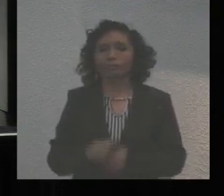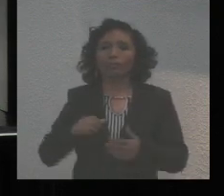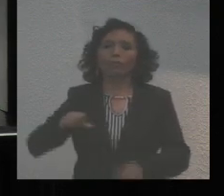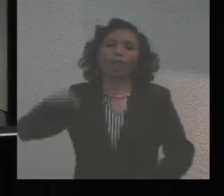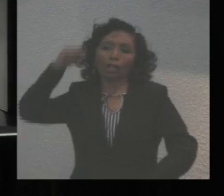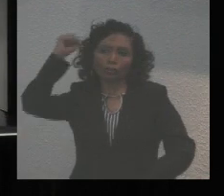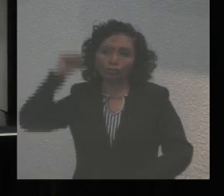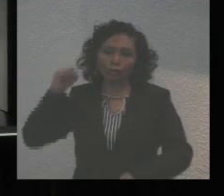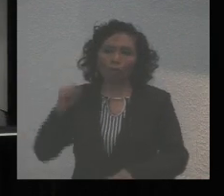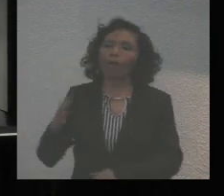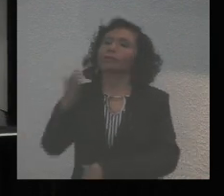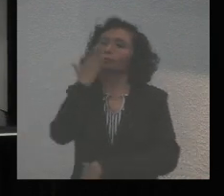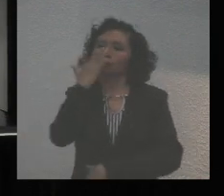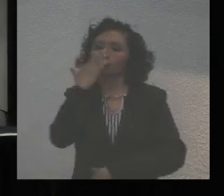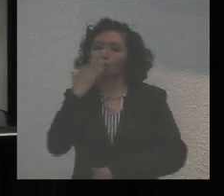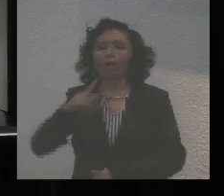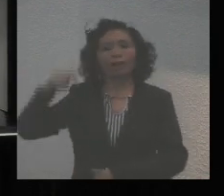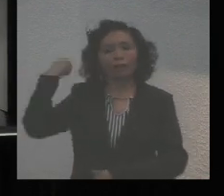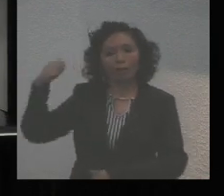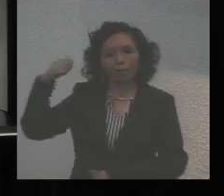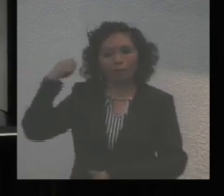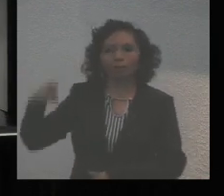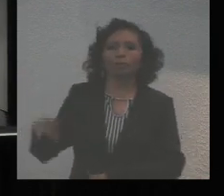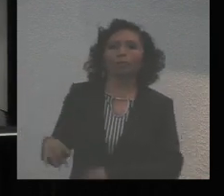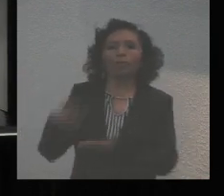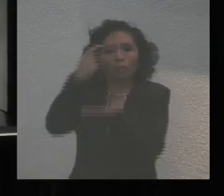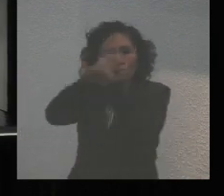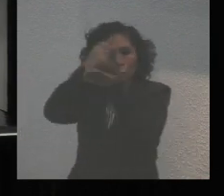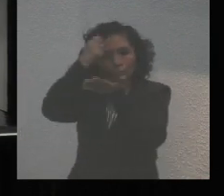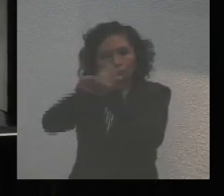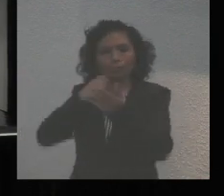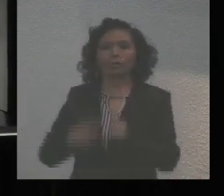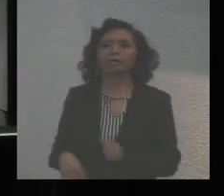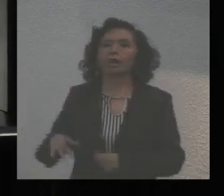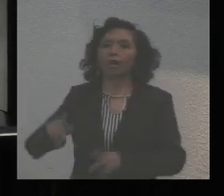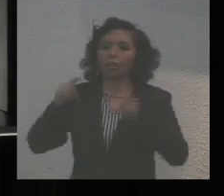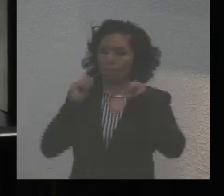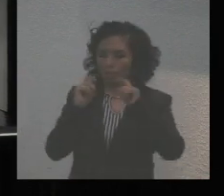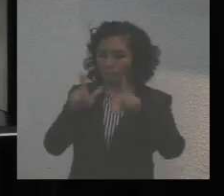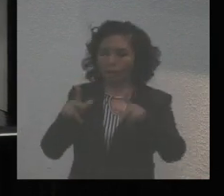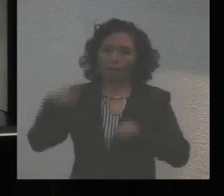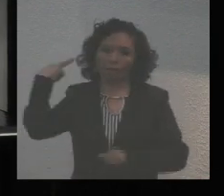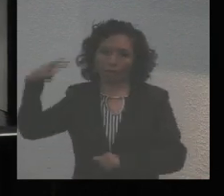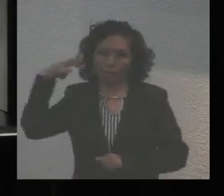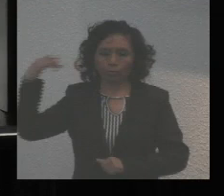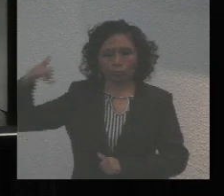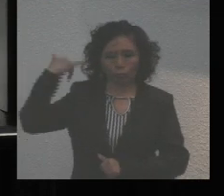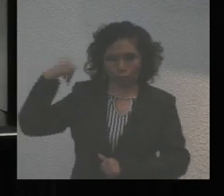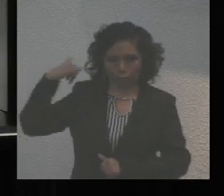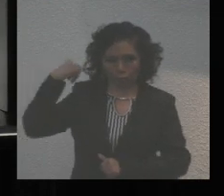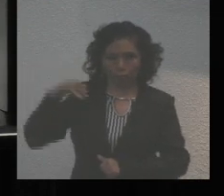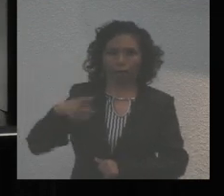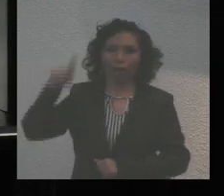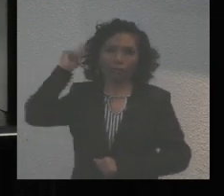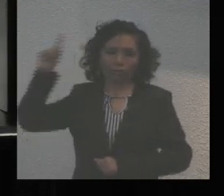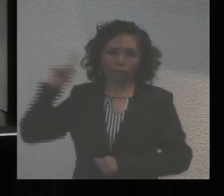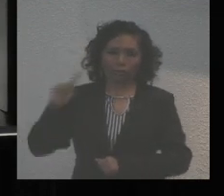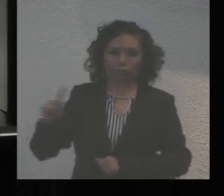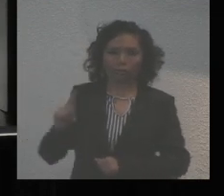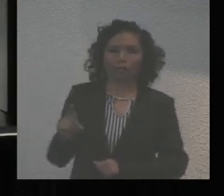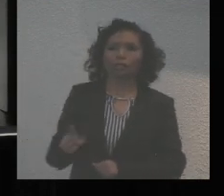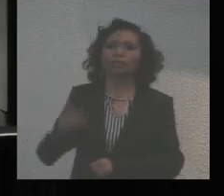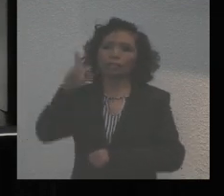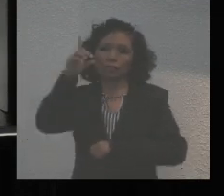Sinaloa, Sonora, Tabasco, Tamaulipas, Tlaxcala, Veracruz, Yucatán, Zacatecas y